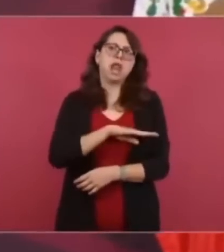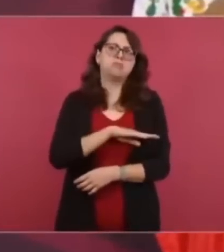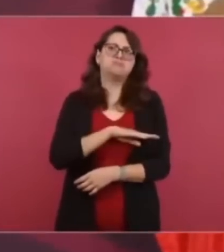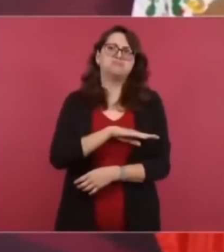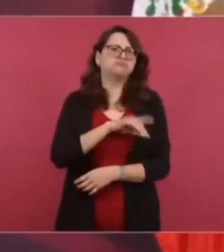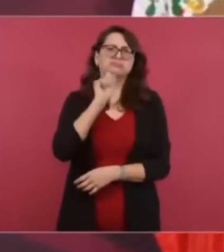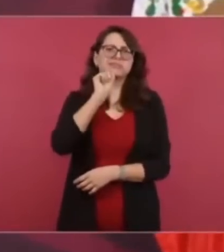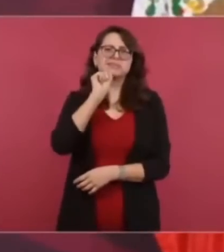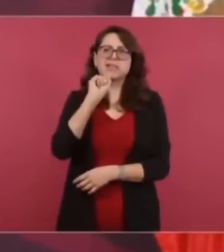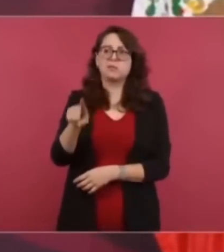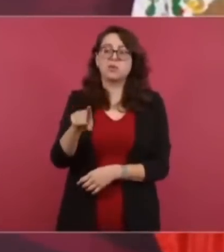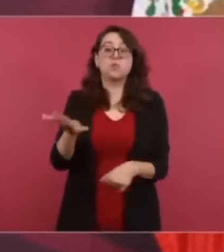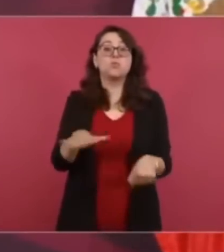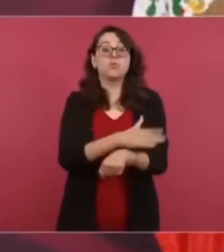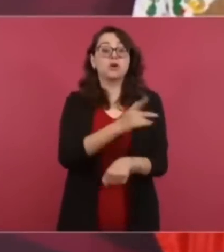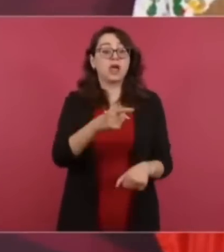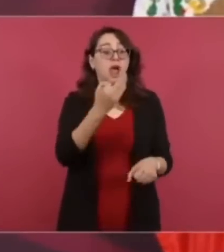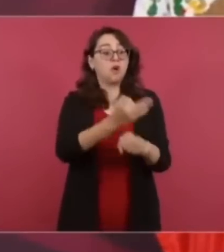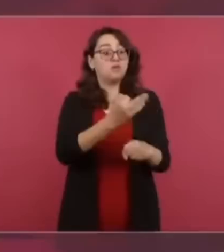a delincuentes.